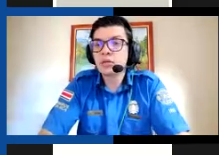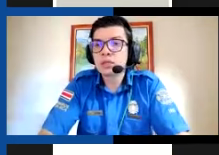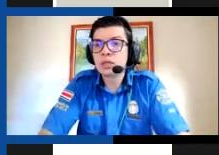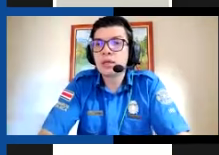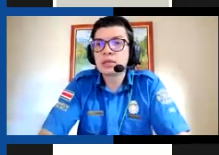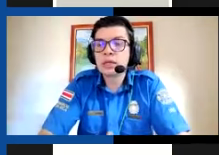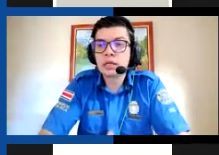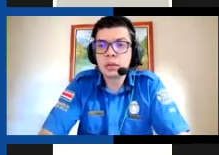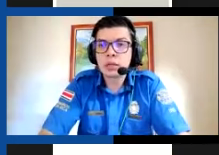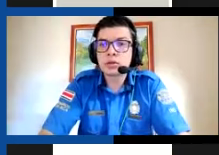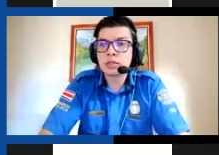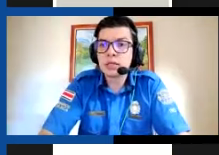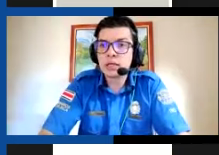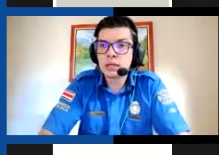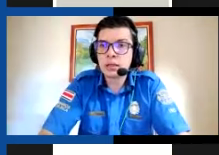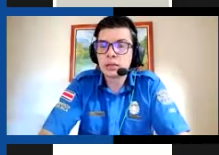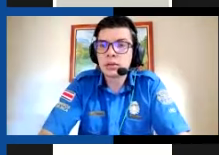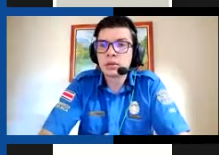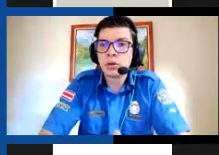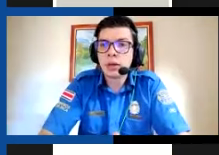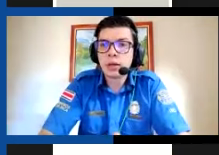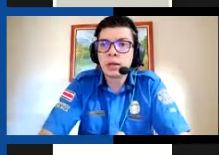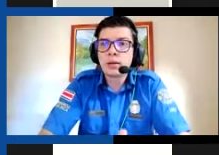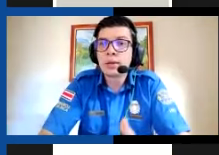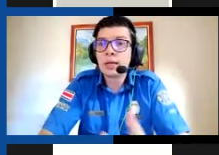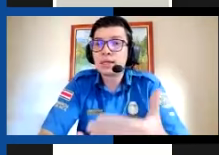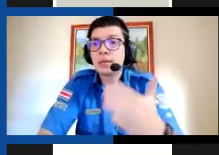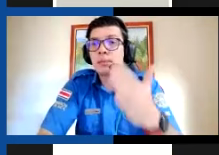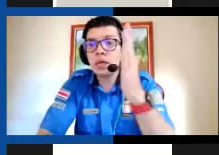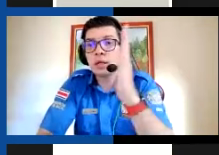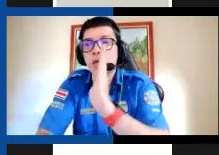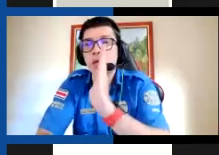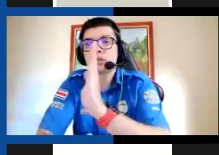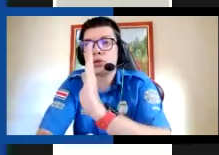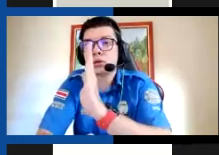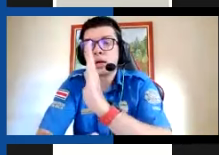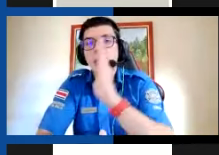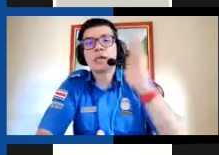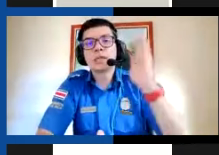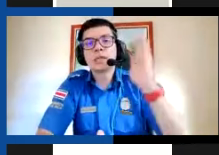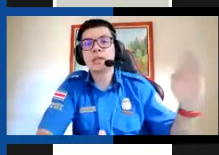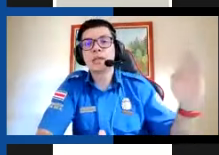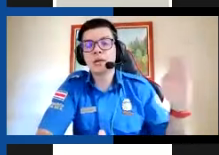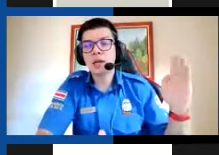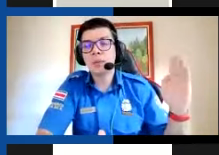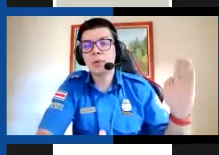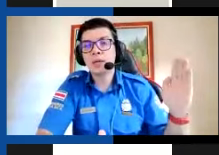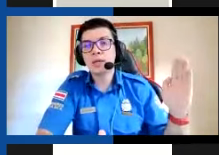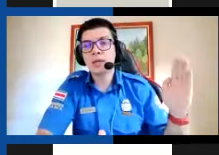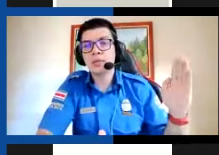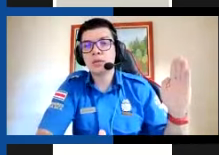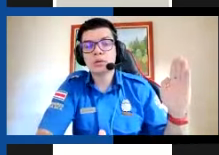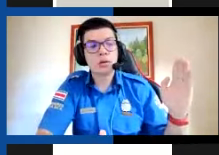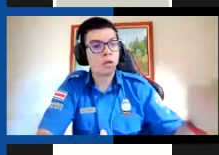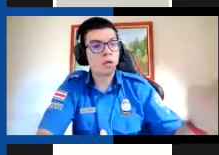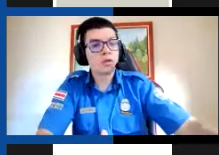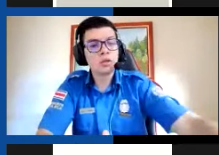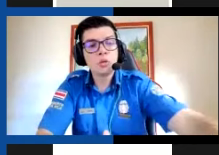de inclusive 7,60 metros, ¿ok? Desde mi ubicación hacia el lindero de la propiedad del